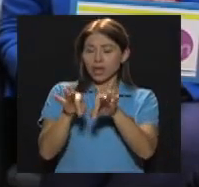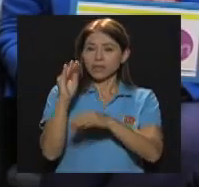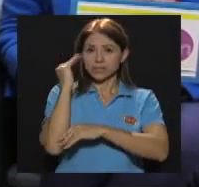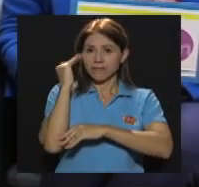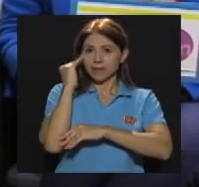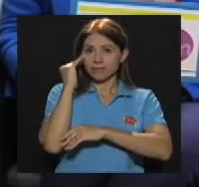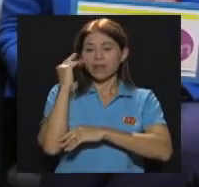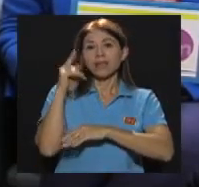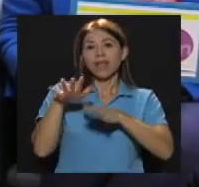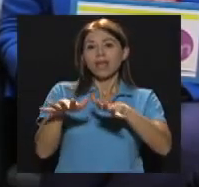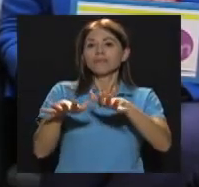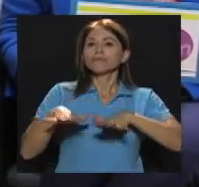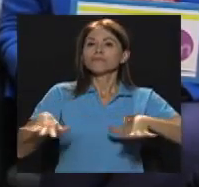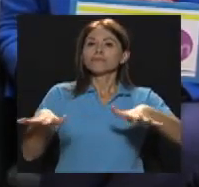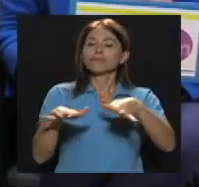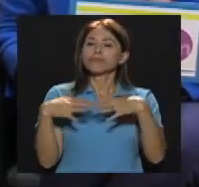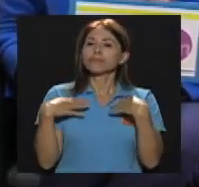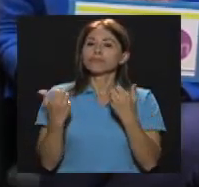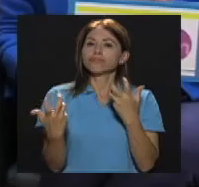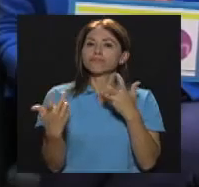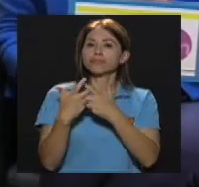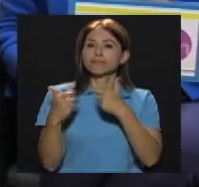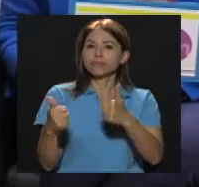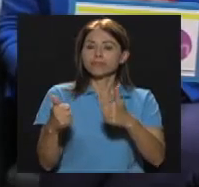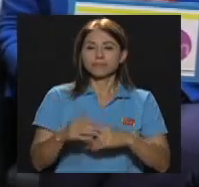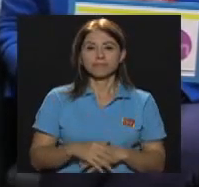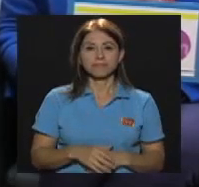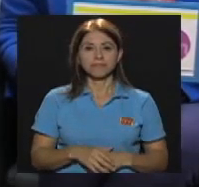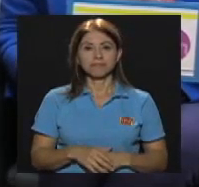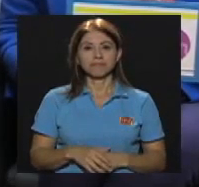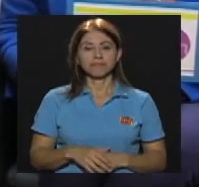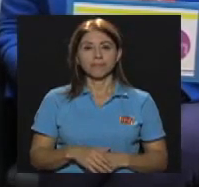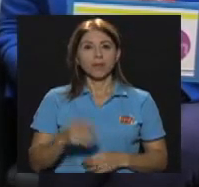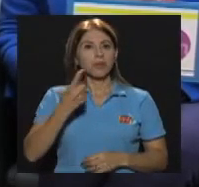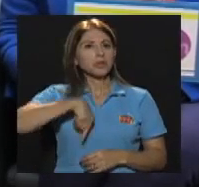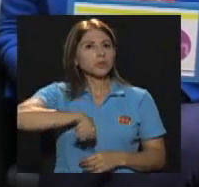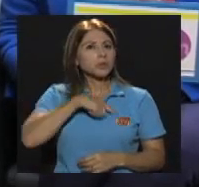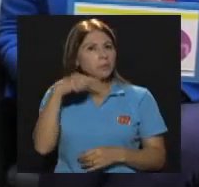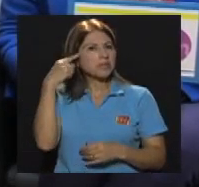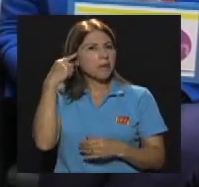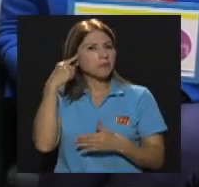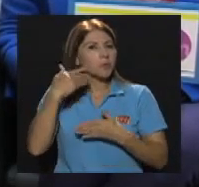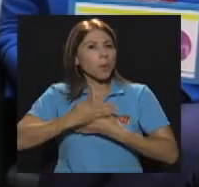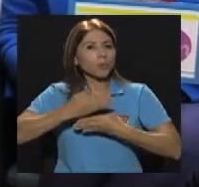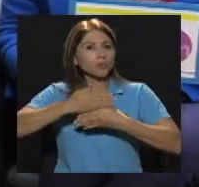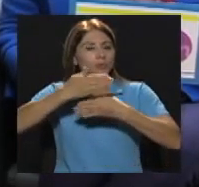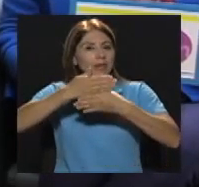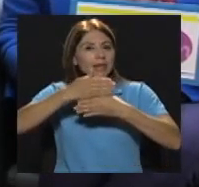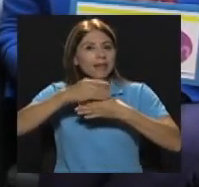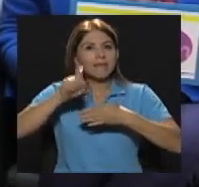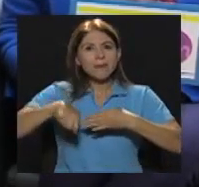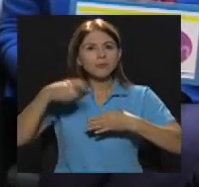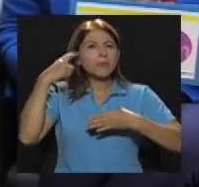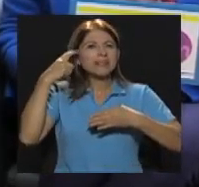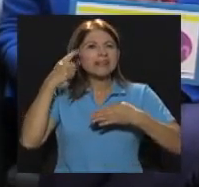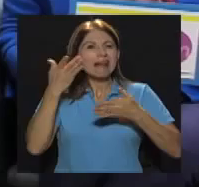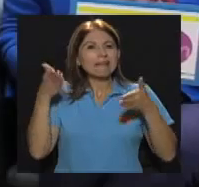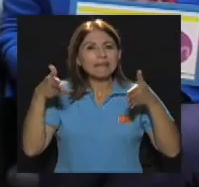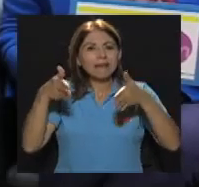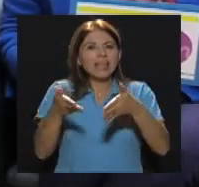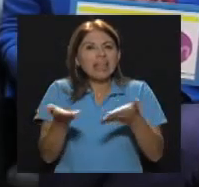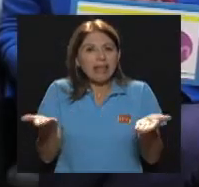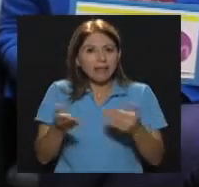edificio o un espacio saludable. Ahora bien, ¿qué deberíamos de contemplar, Eugenia? Porque muchas veces se nos escapan ciertos detalles. Yo